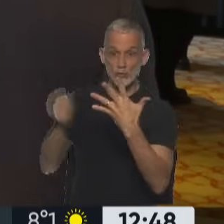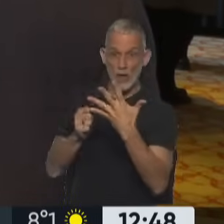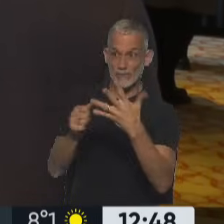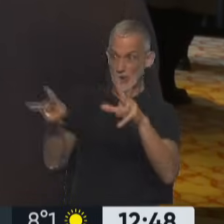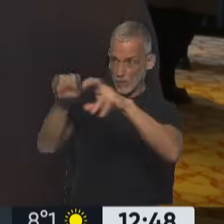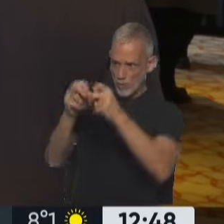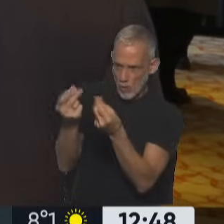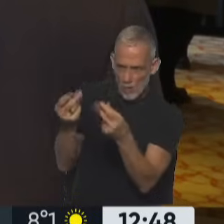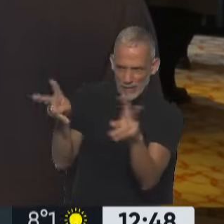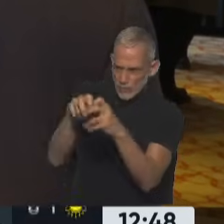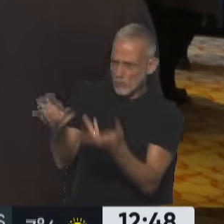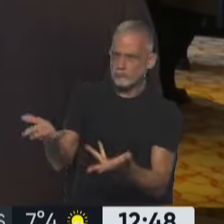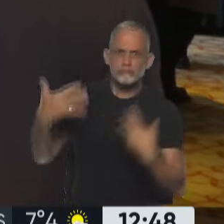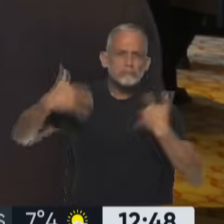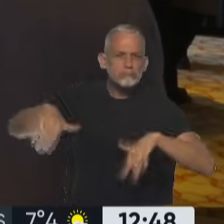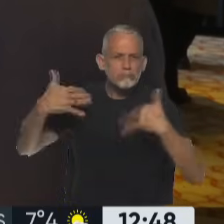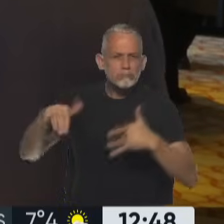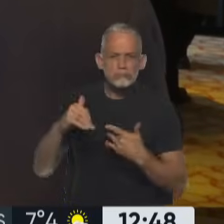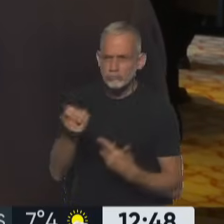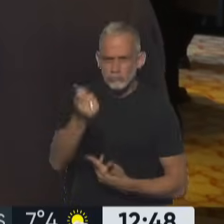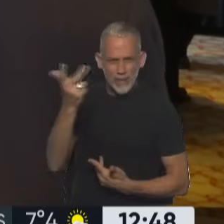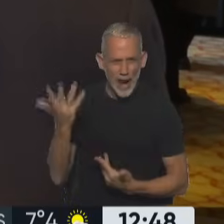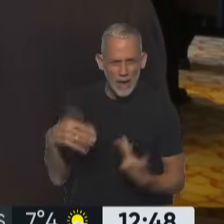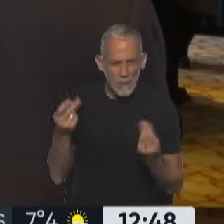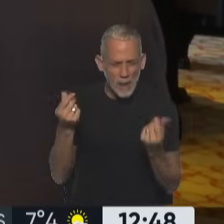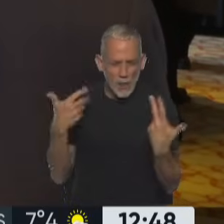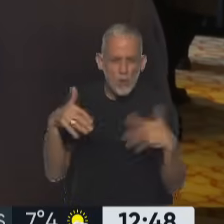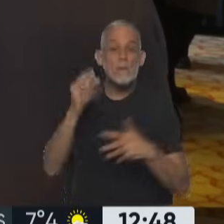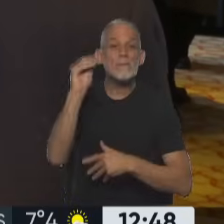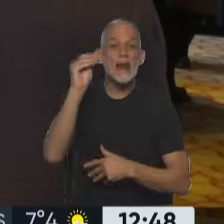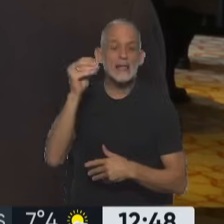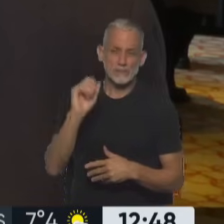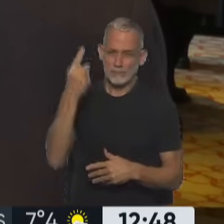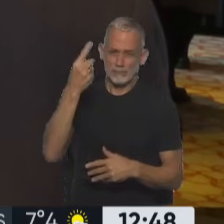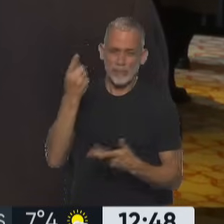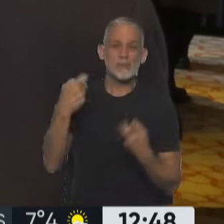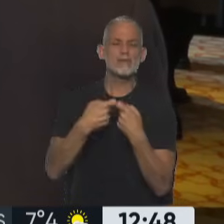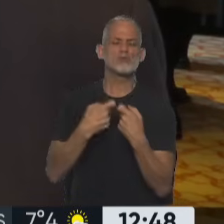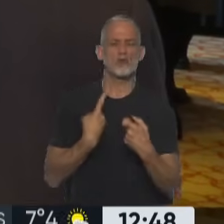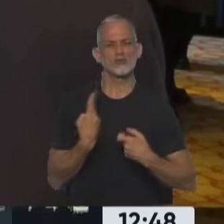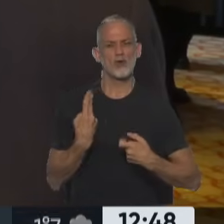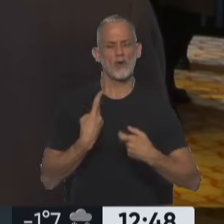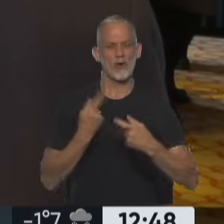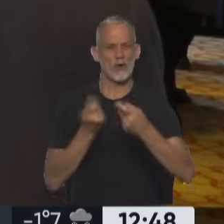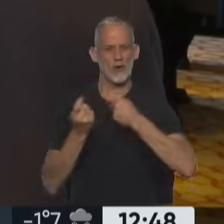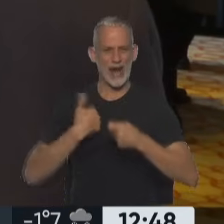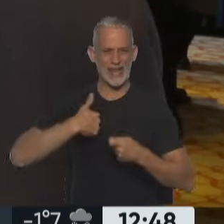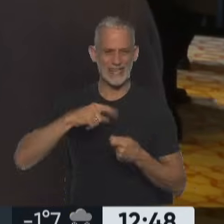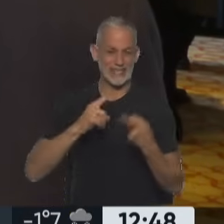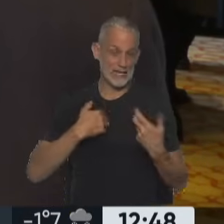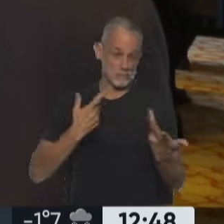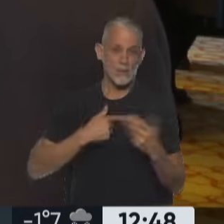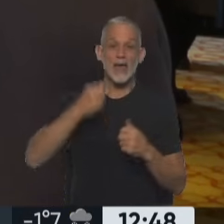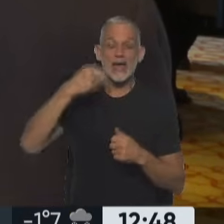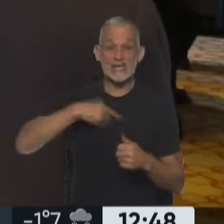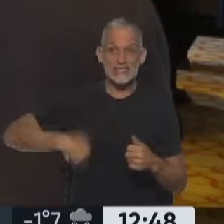es increíble la cifra que nos daría Brasil es el primer socio comercial de Argentina china